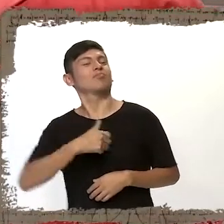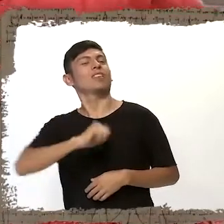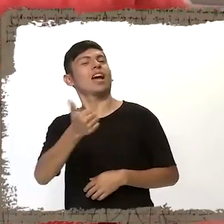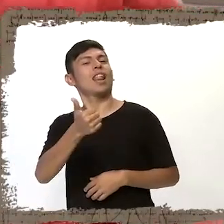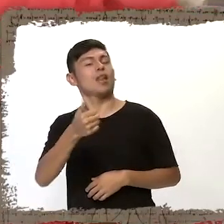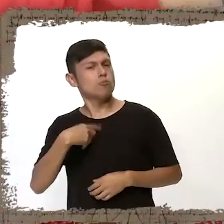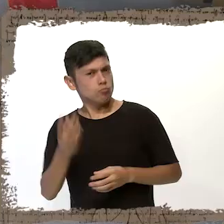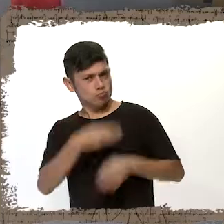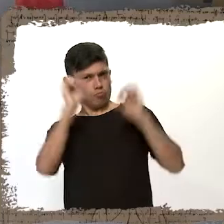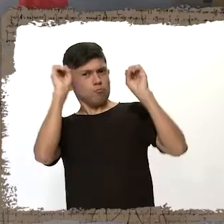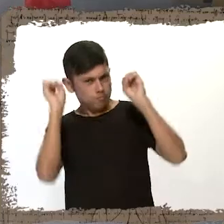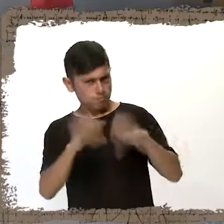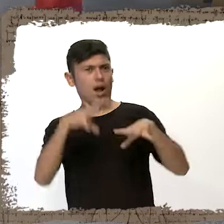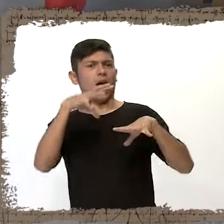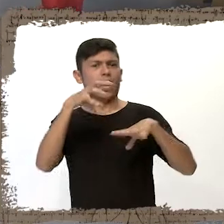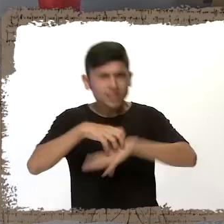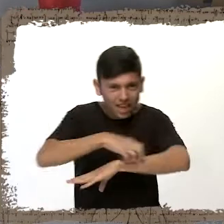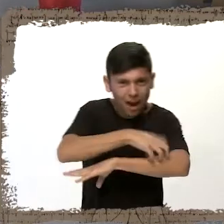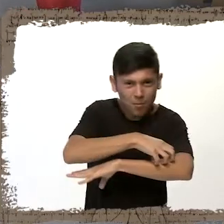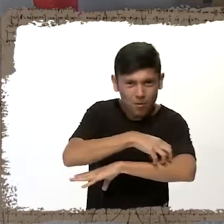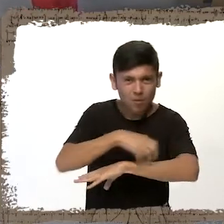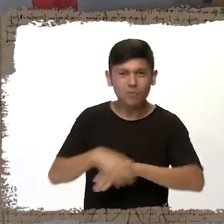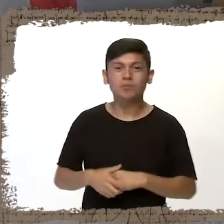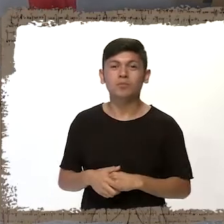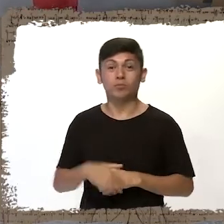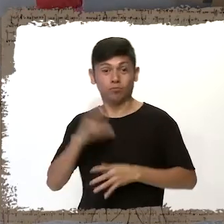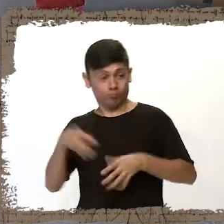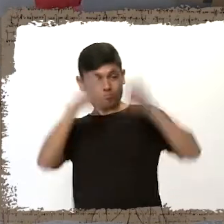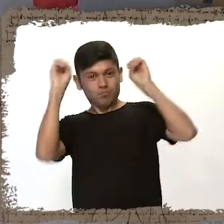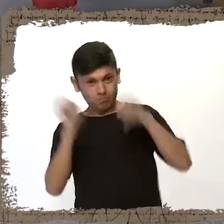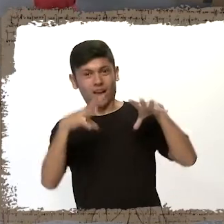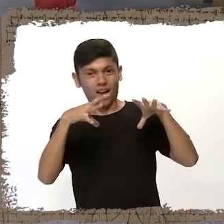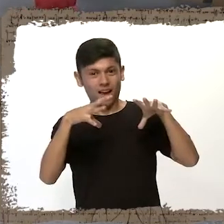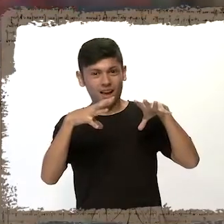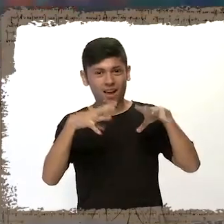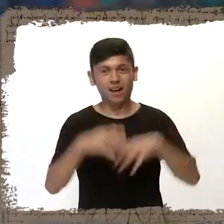tijera! ¡Ja, ja! ¡Oh, gané! No. Te convertiré ahora en un sapo.